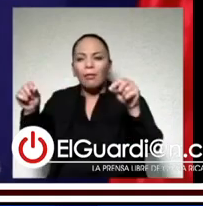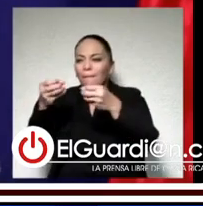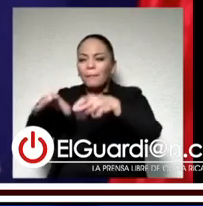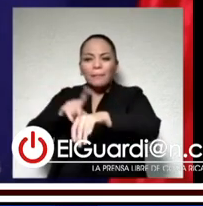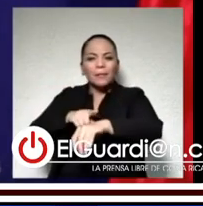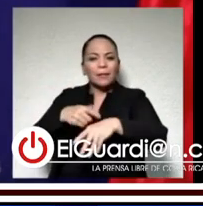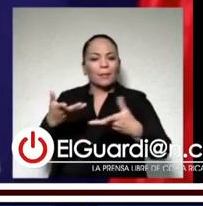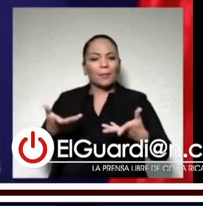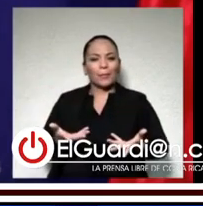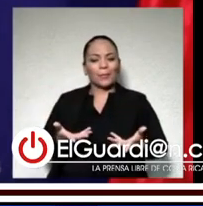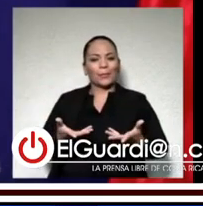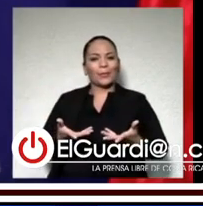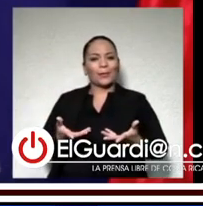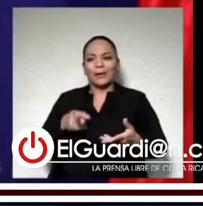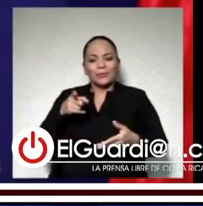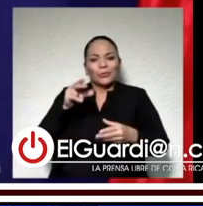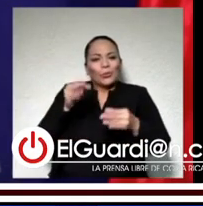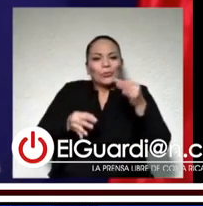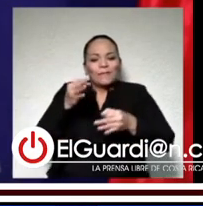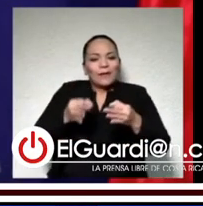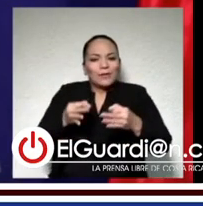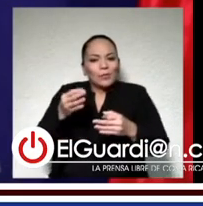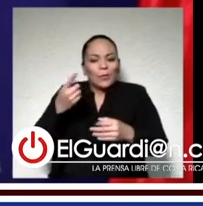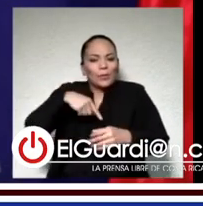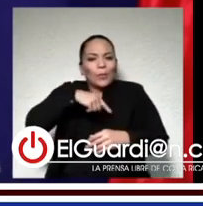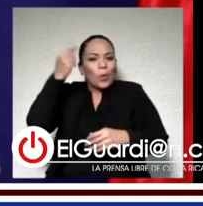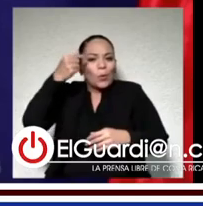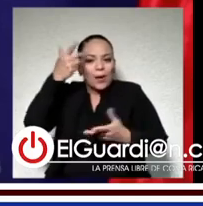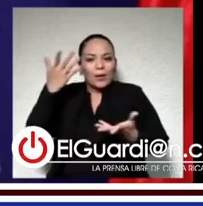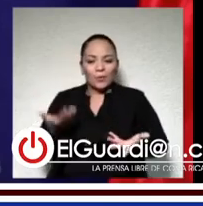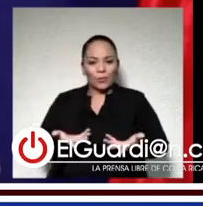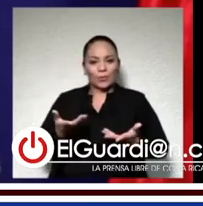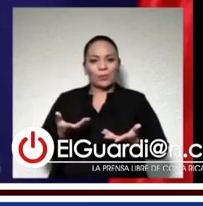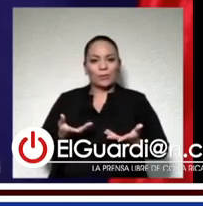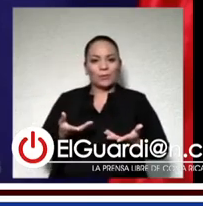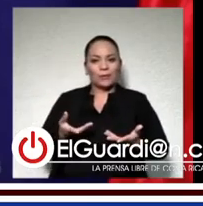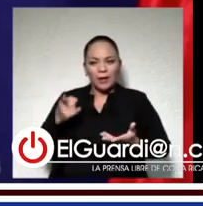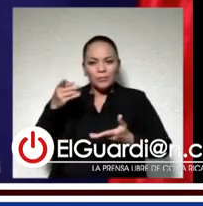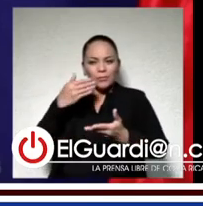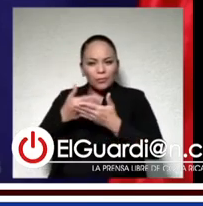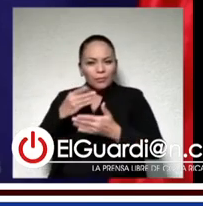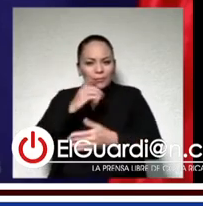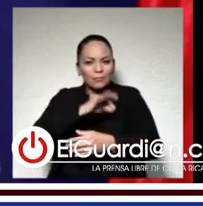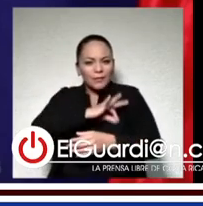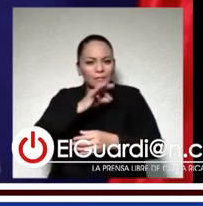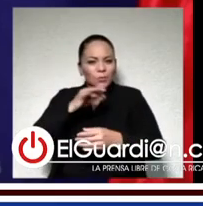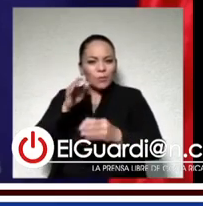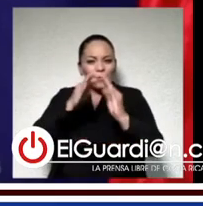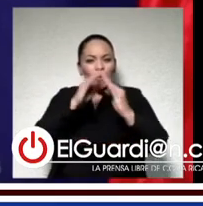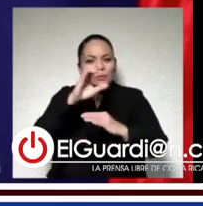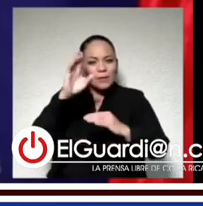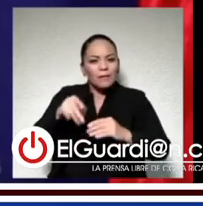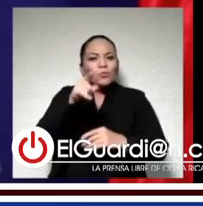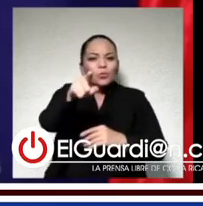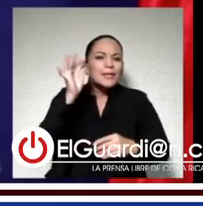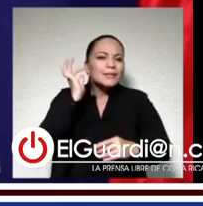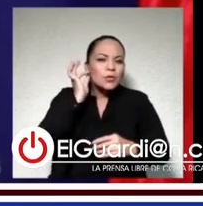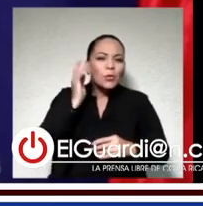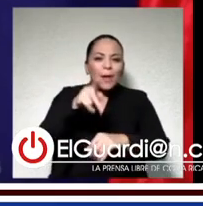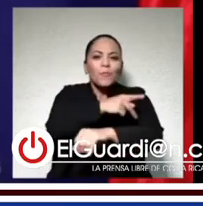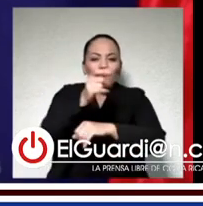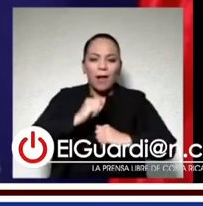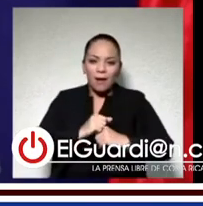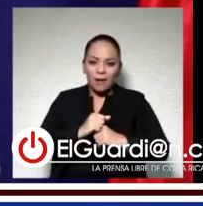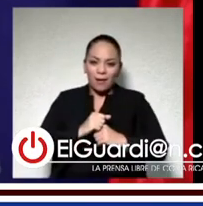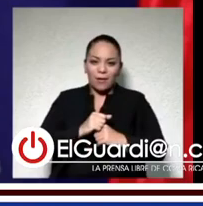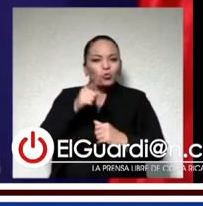justificable para el gobierno, para los diputados y para el pueblo de Costa Rica? ¿No le parece a usted, señora Purral, que los diputados